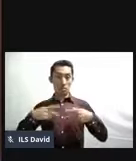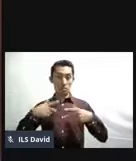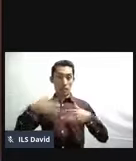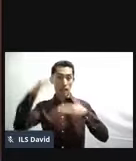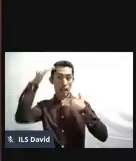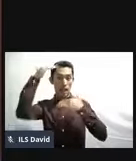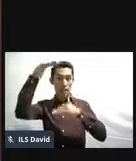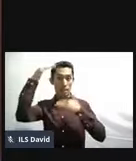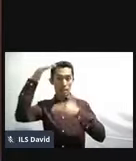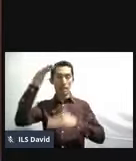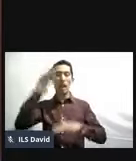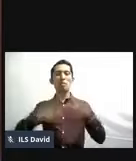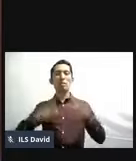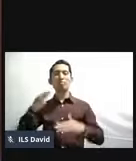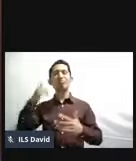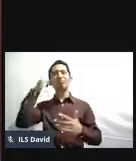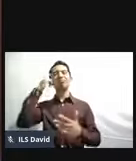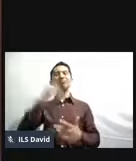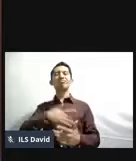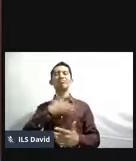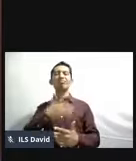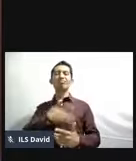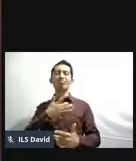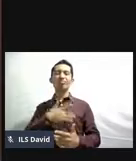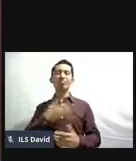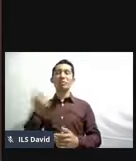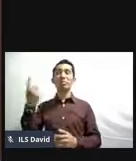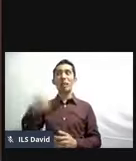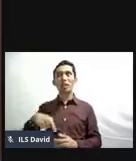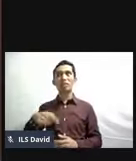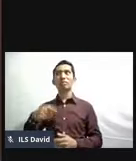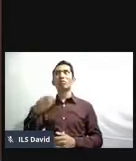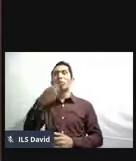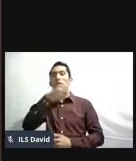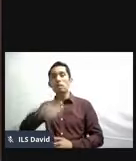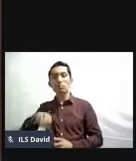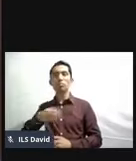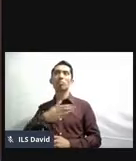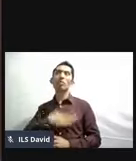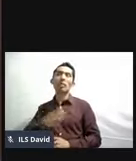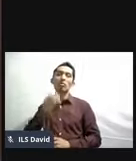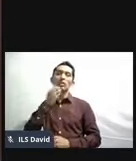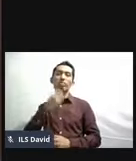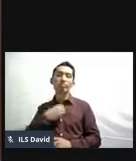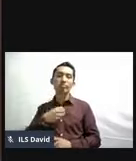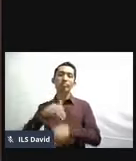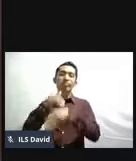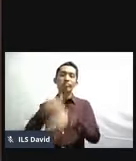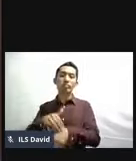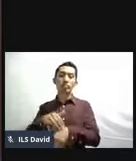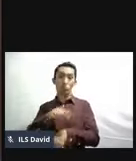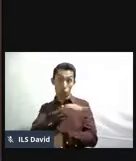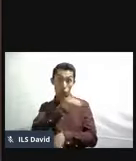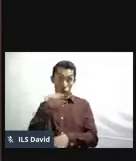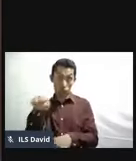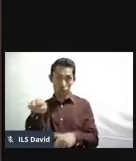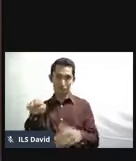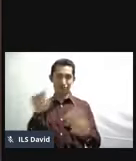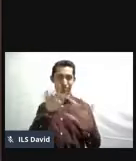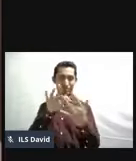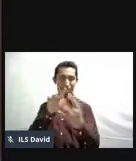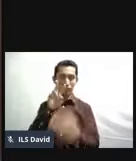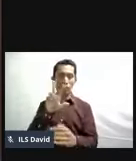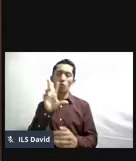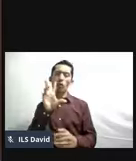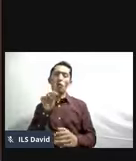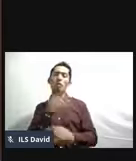incómodas de realizar, aunque sabemos que es parte de nuestra responsabilidad? Y no lo digo por ustedes como audiencia, lo digo en un sentido